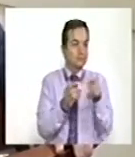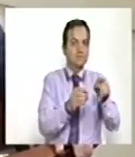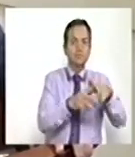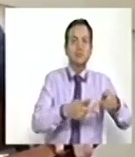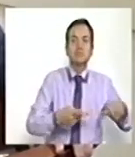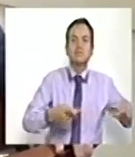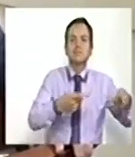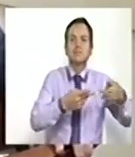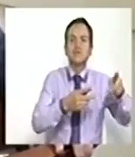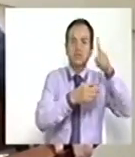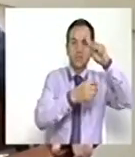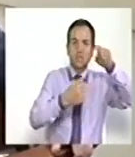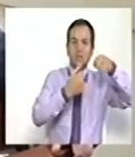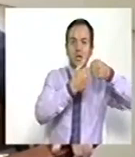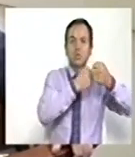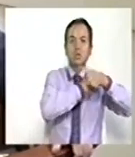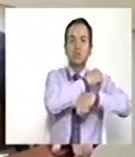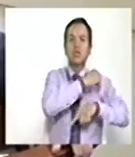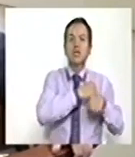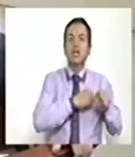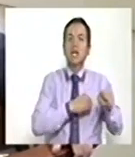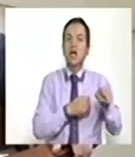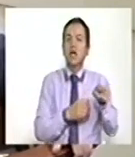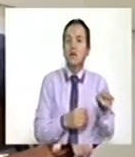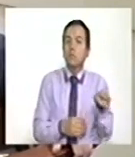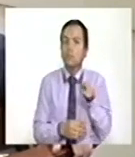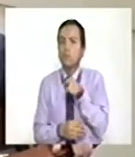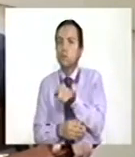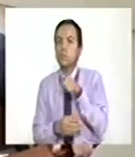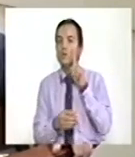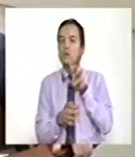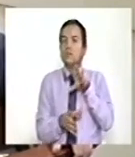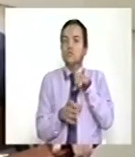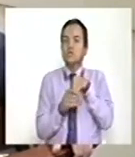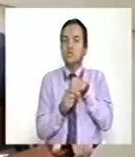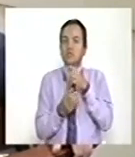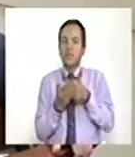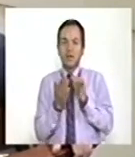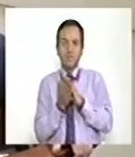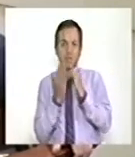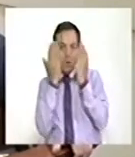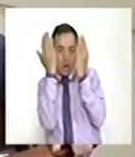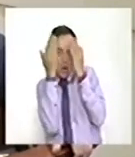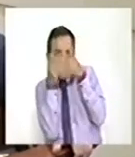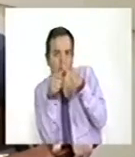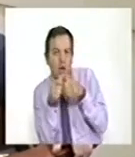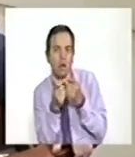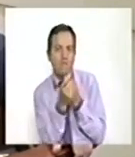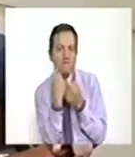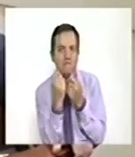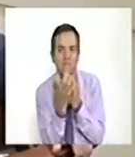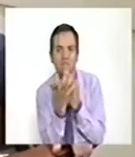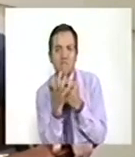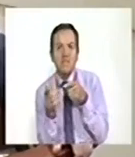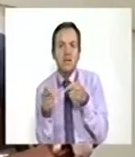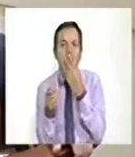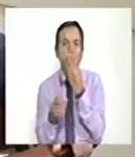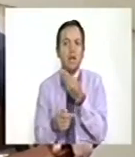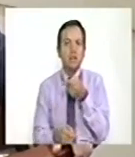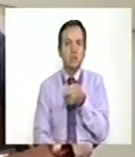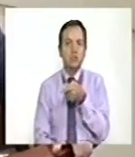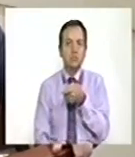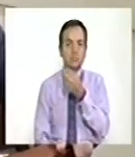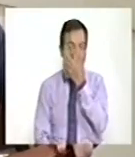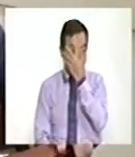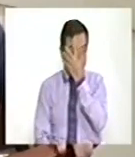Penal, había una empresa criminal, una organización criminal, que